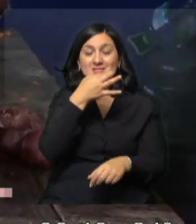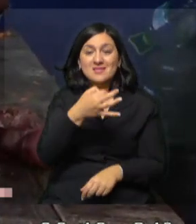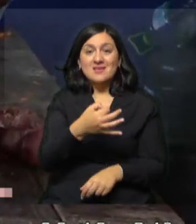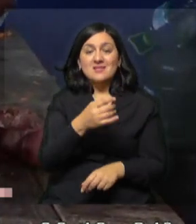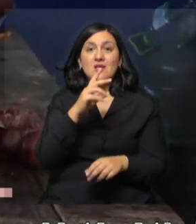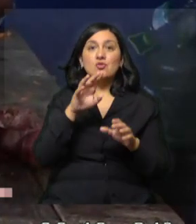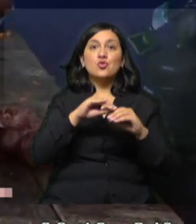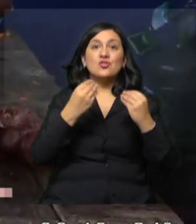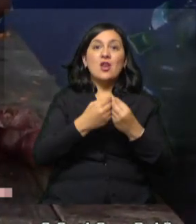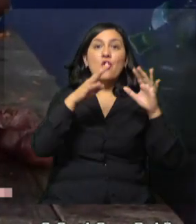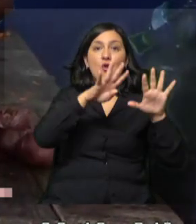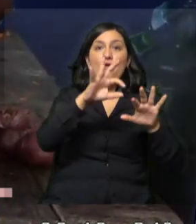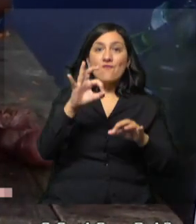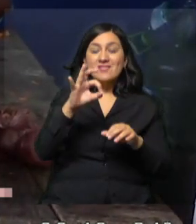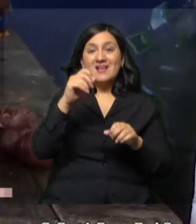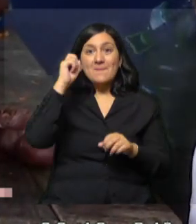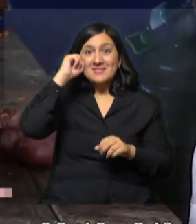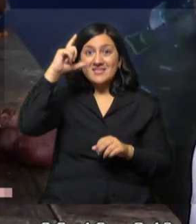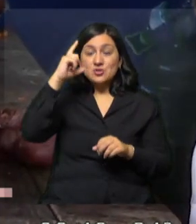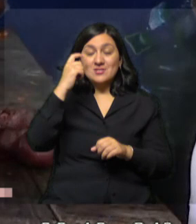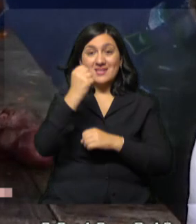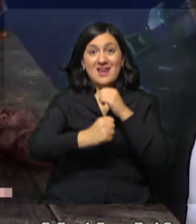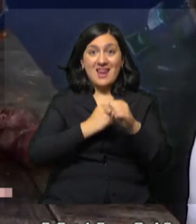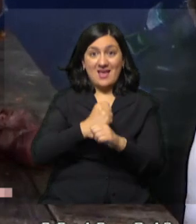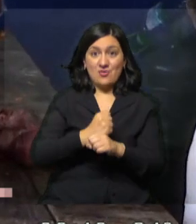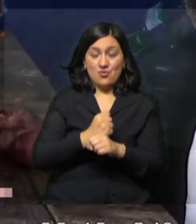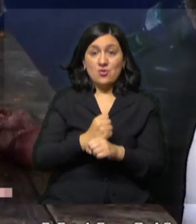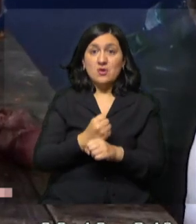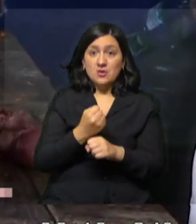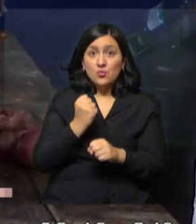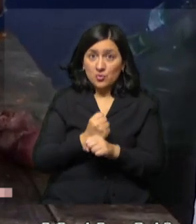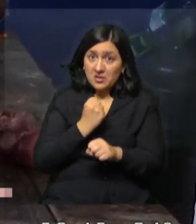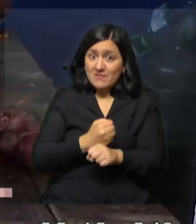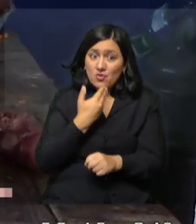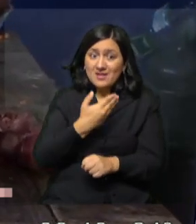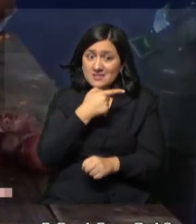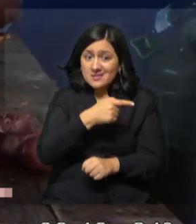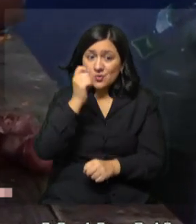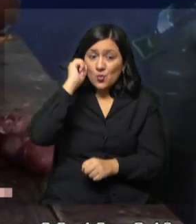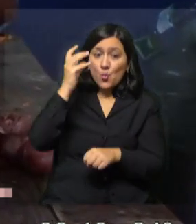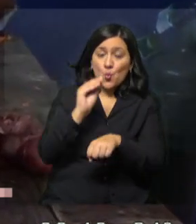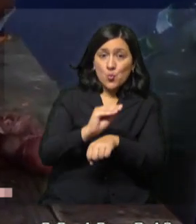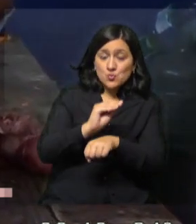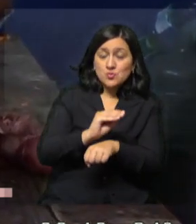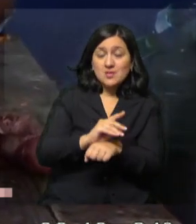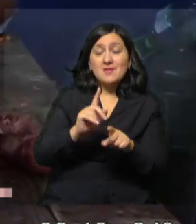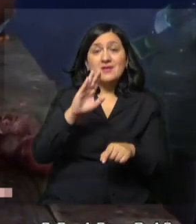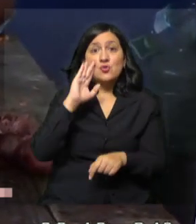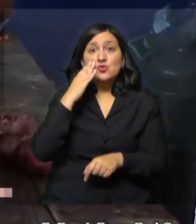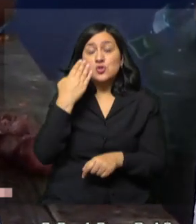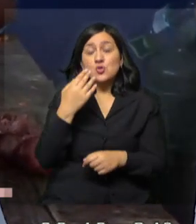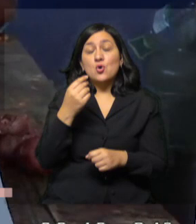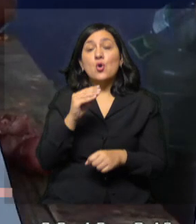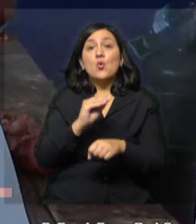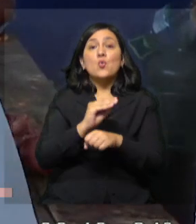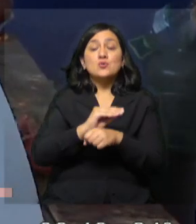estas 90 capacitaciones que tuvieron en el año, con salida laboral importante también en algunos casos, reconociendo también, por ejemplo, los cursos de panadería que